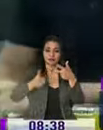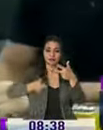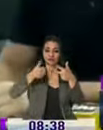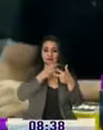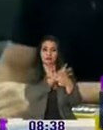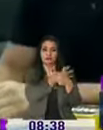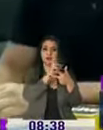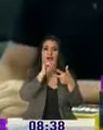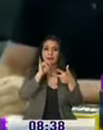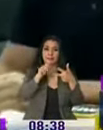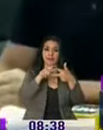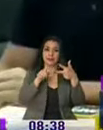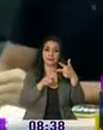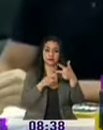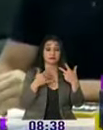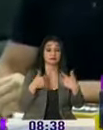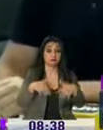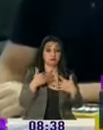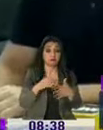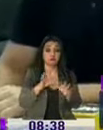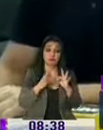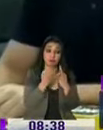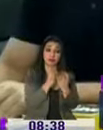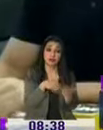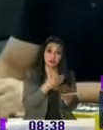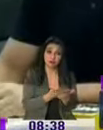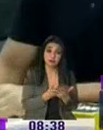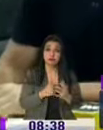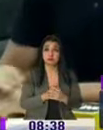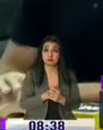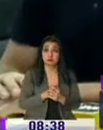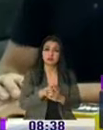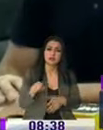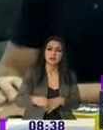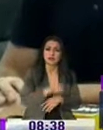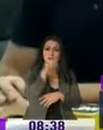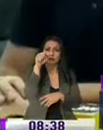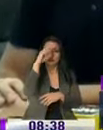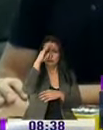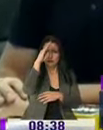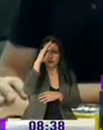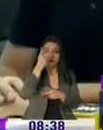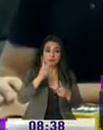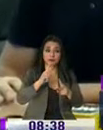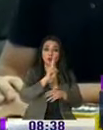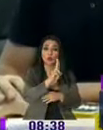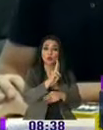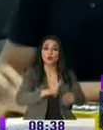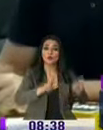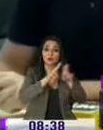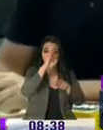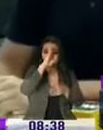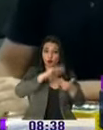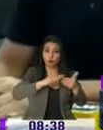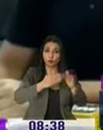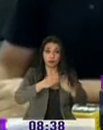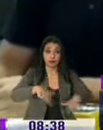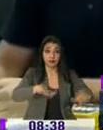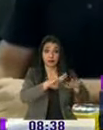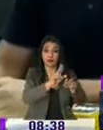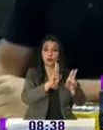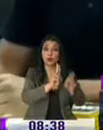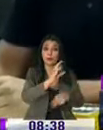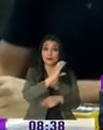Son nuestros héroes policiales y las unidades de policía comunitaria de sus lugares de origen, de